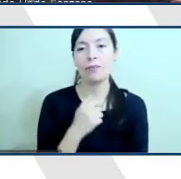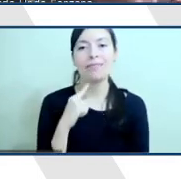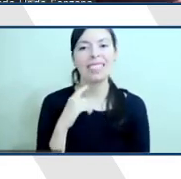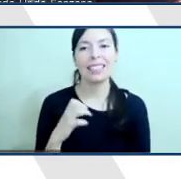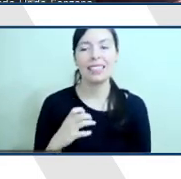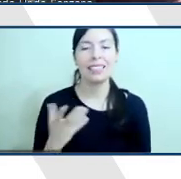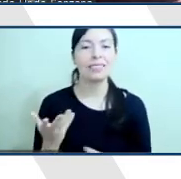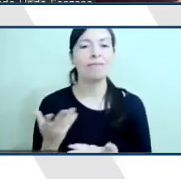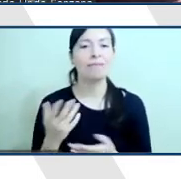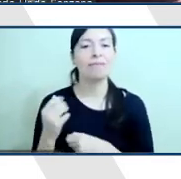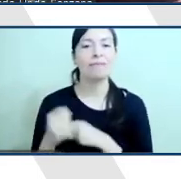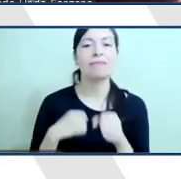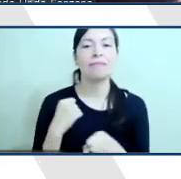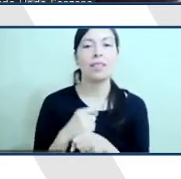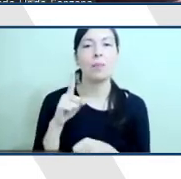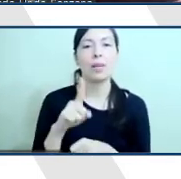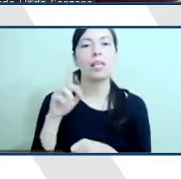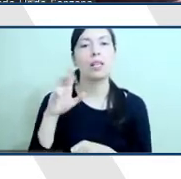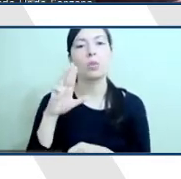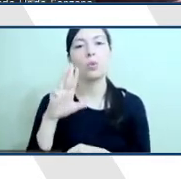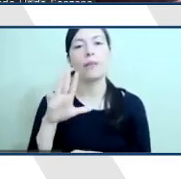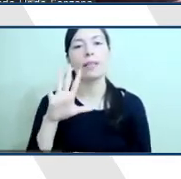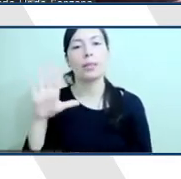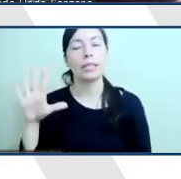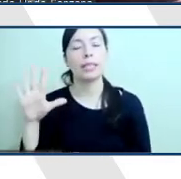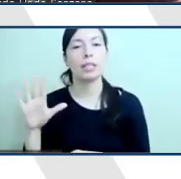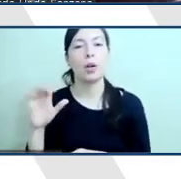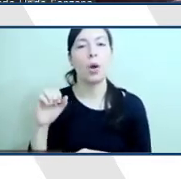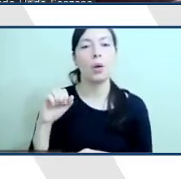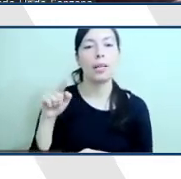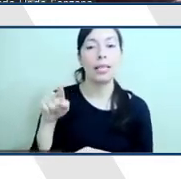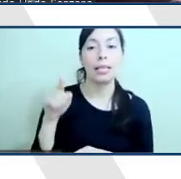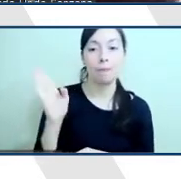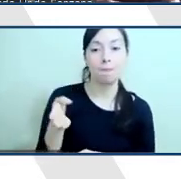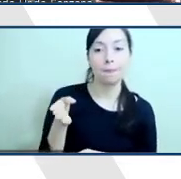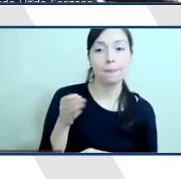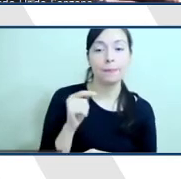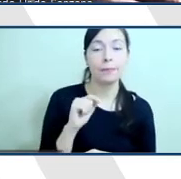55, cuando se va a Salar del Carmen en el año 63,